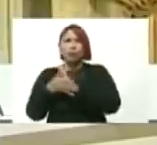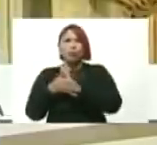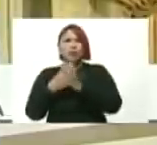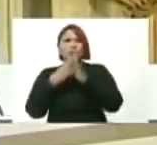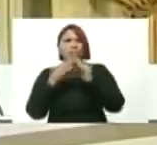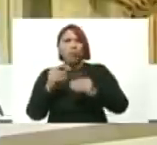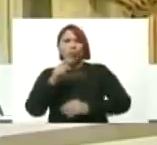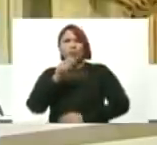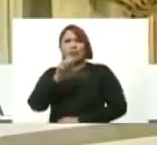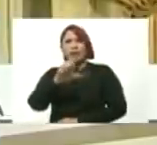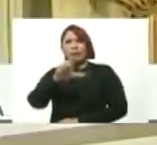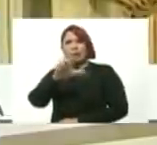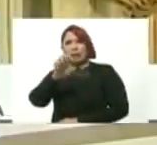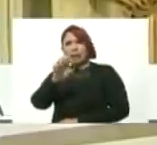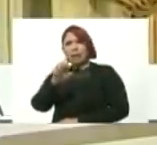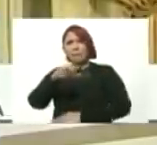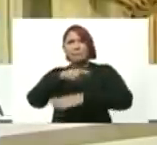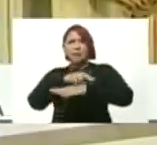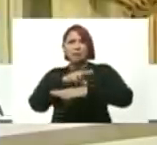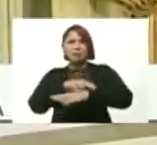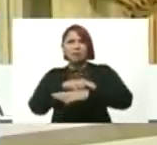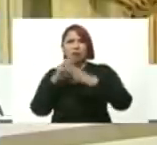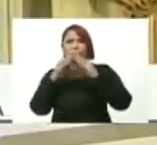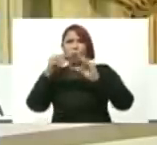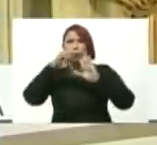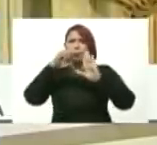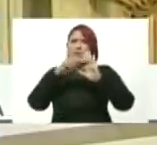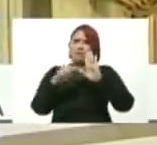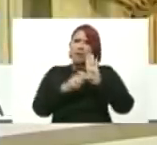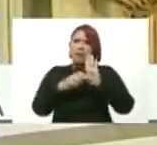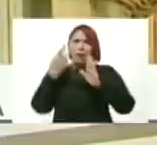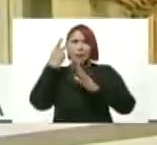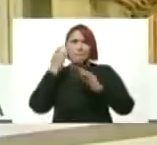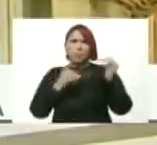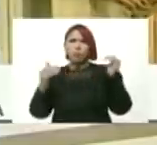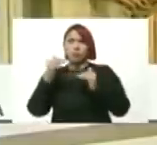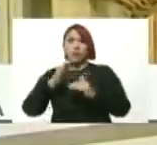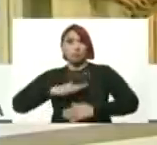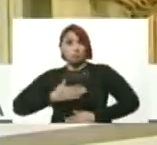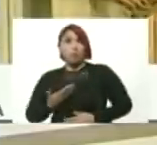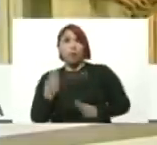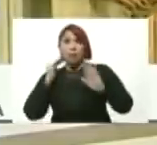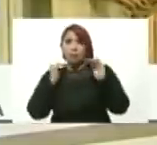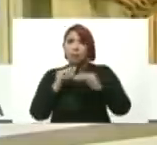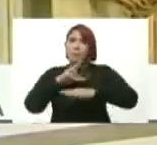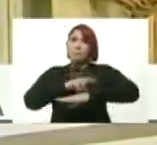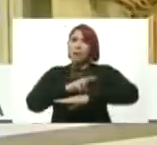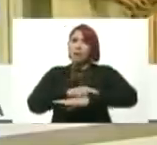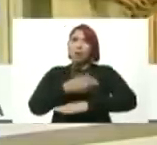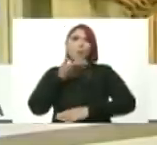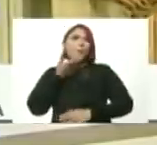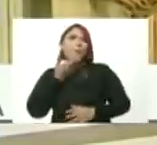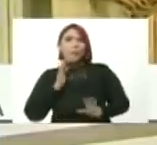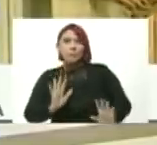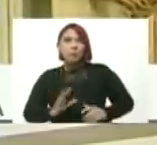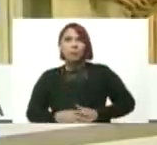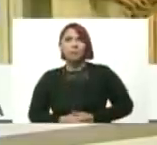y potencialidad la telemedicina te puede atender mira que un médico que esté